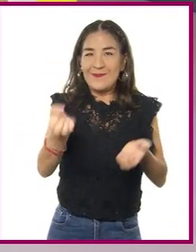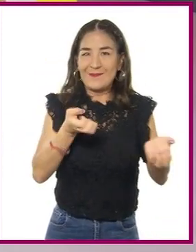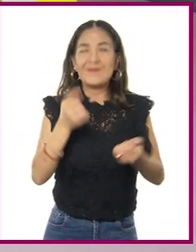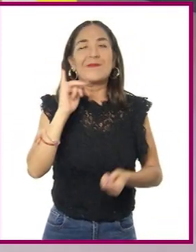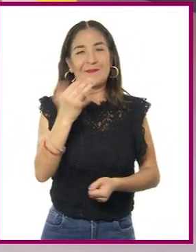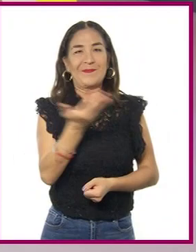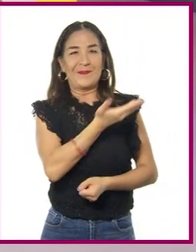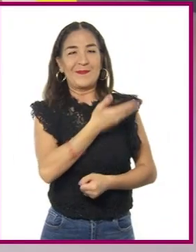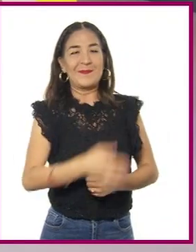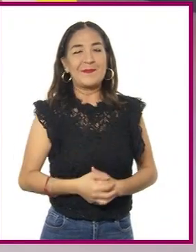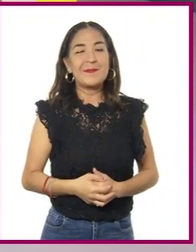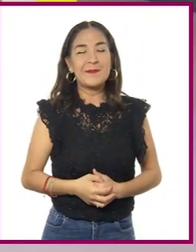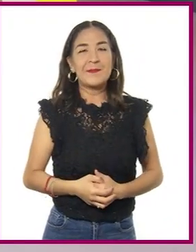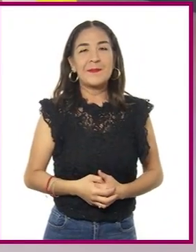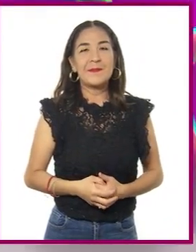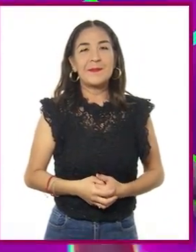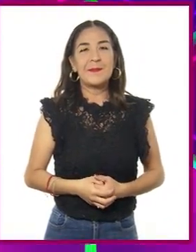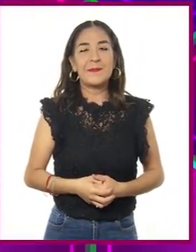maestro.